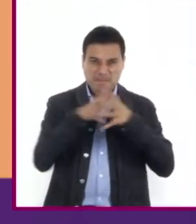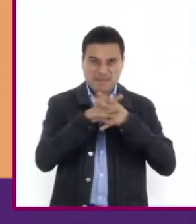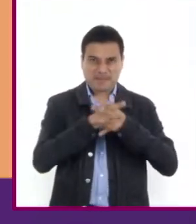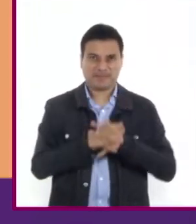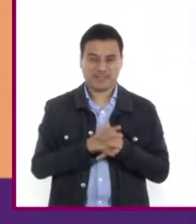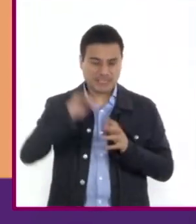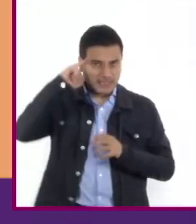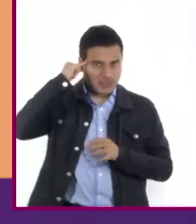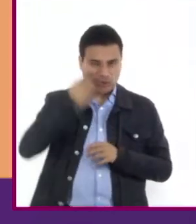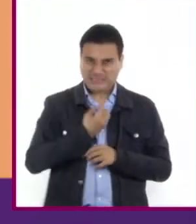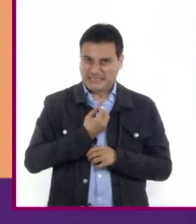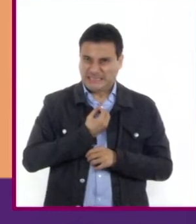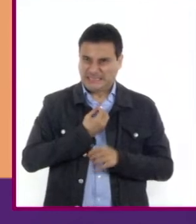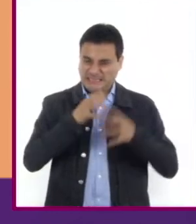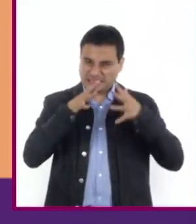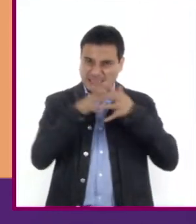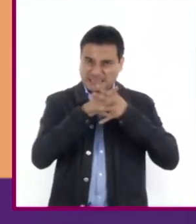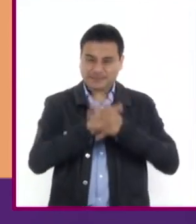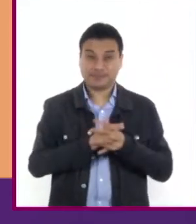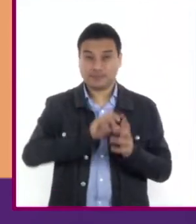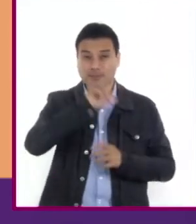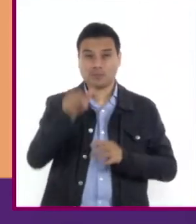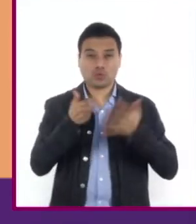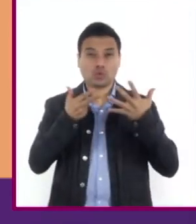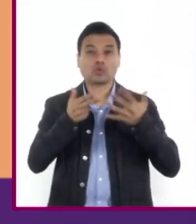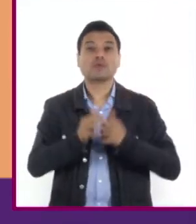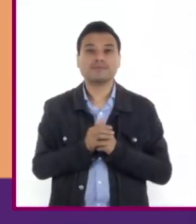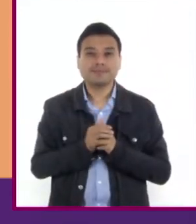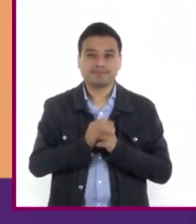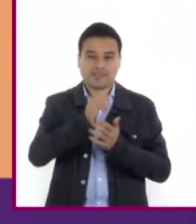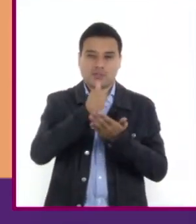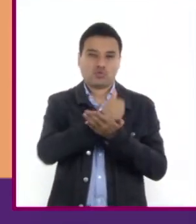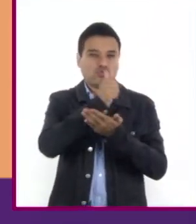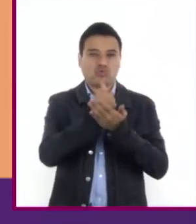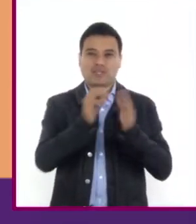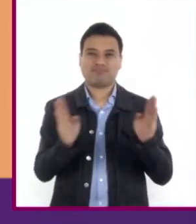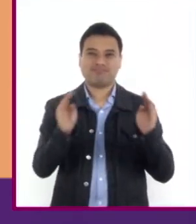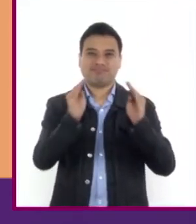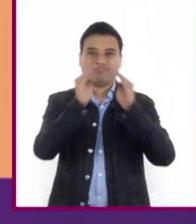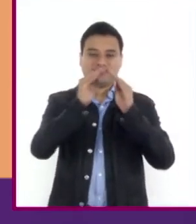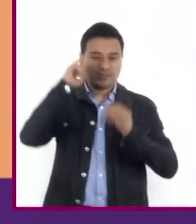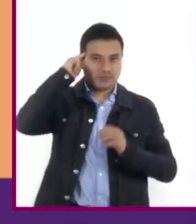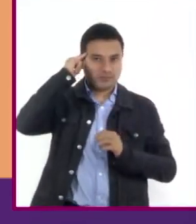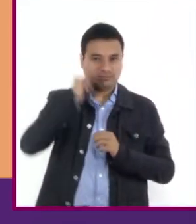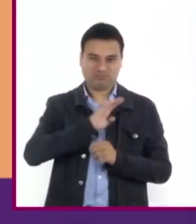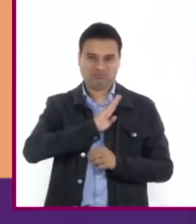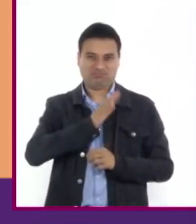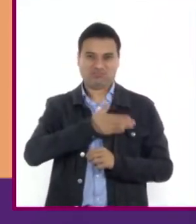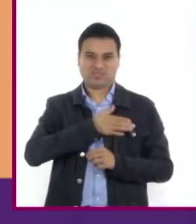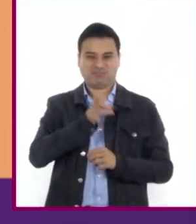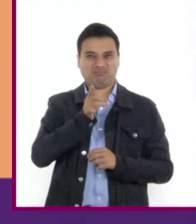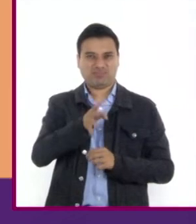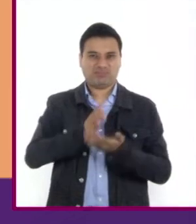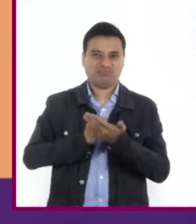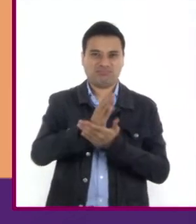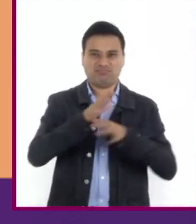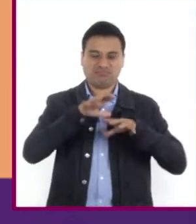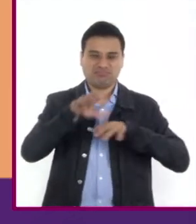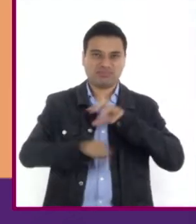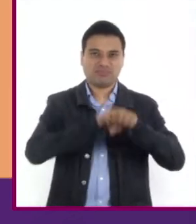aliados. Y por último tenemos la 8. Caída de Tenochtitlan el 13 de agosto de